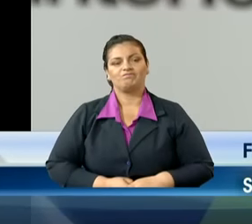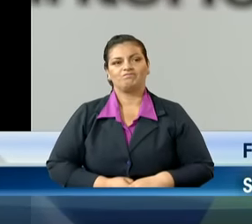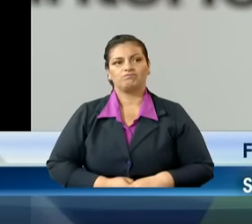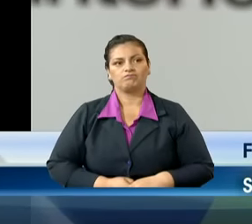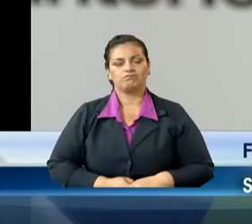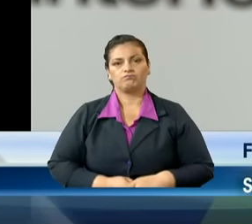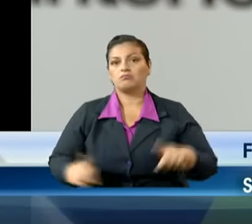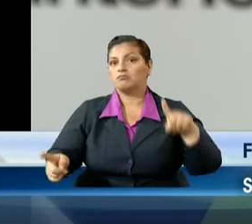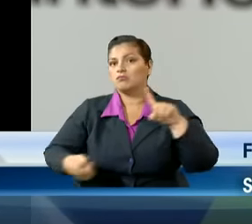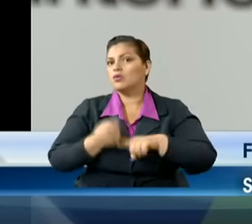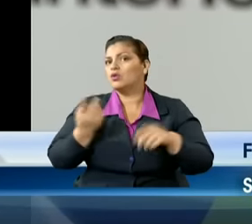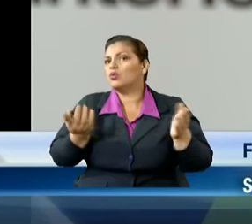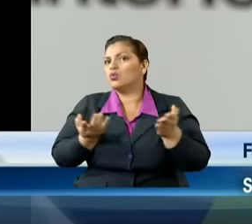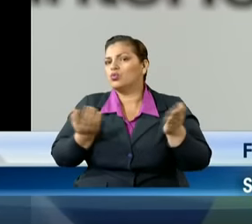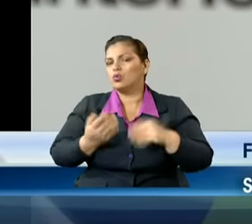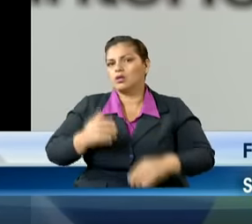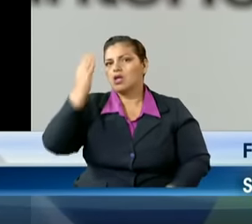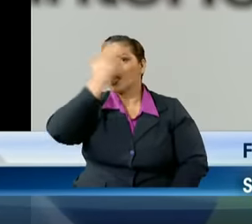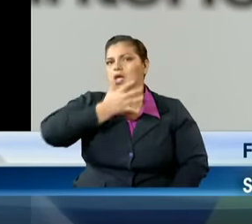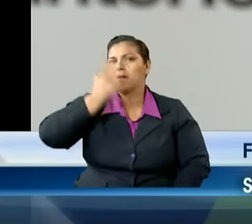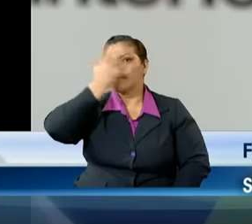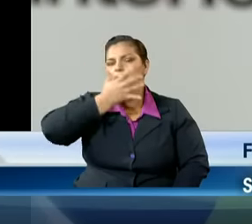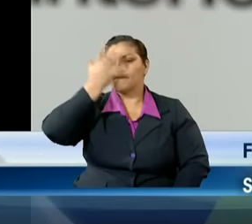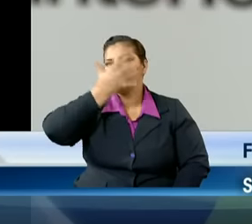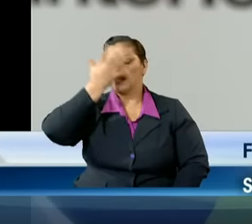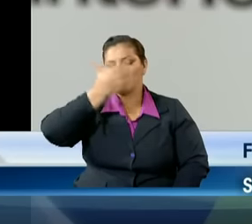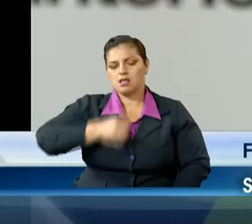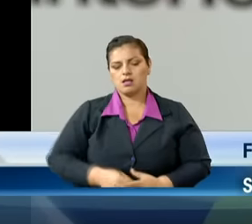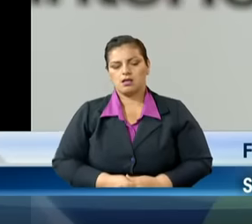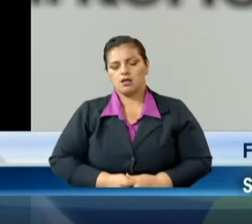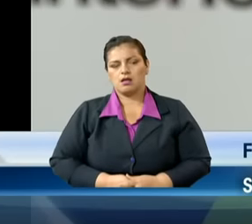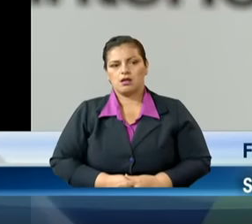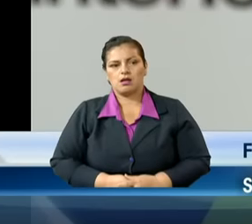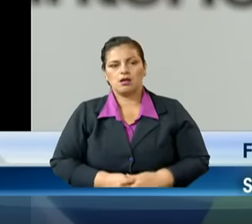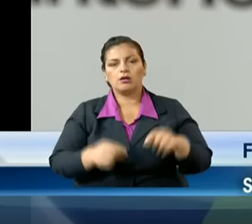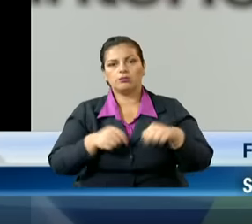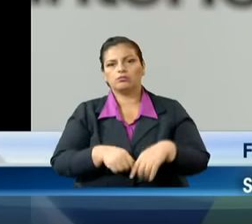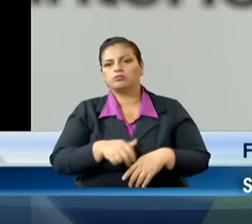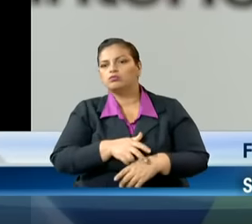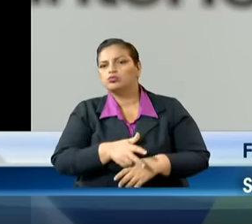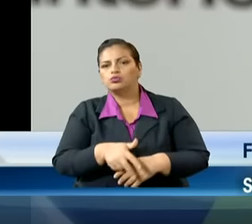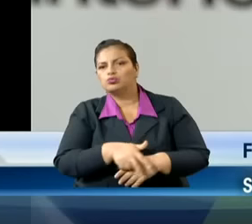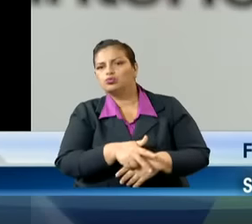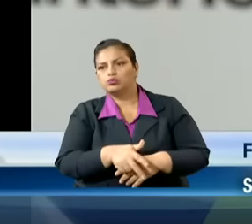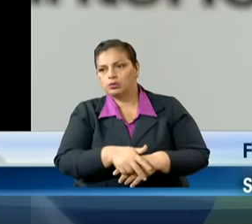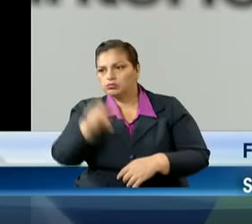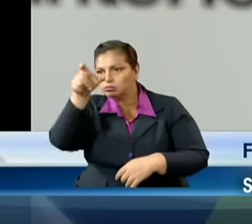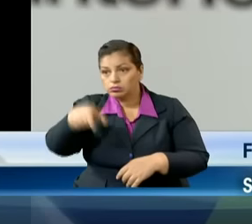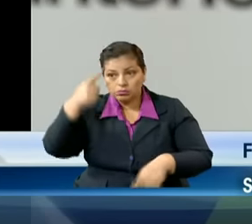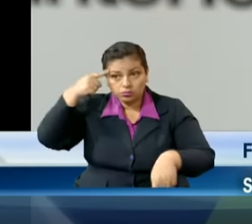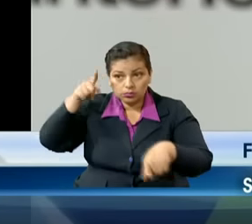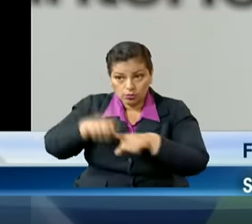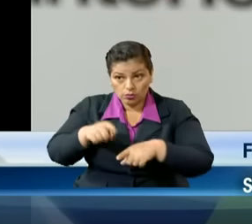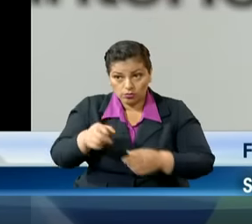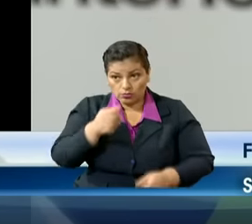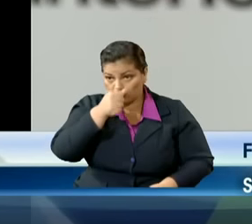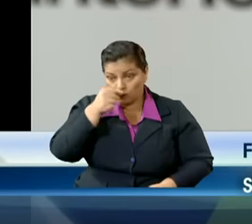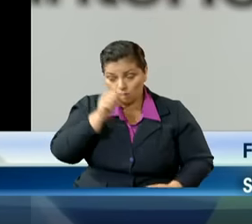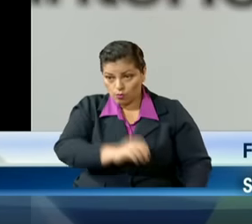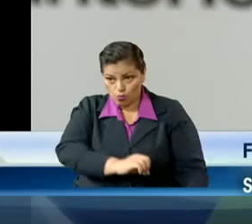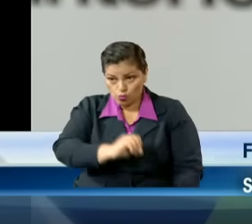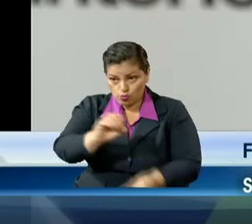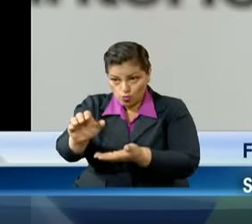Guayaquil, en donde tomaron contacto justamente con esta persona civil. Aquí en el momento que hacían la entrega del alcaloide, pues